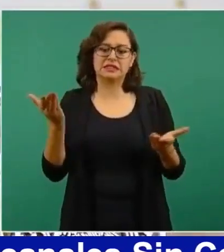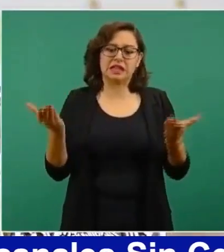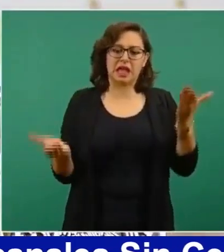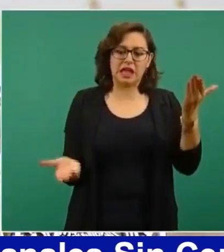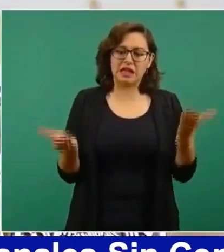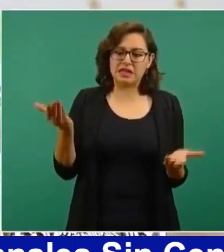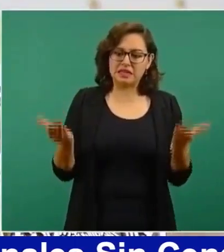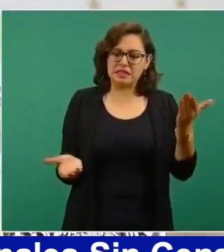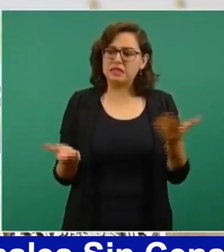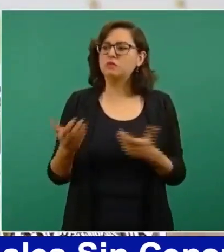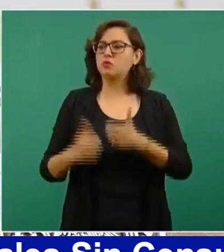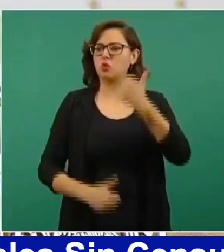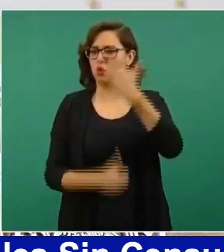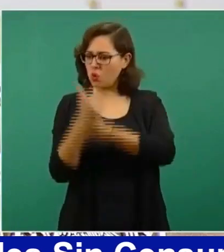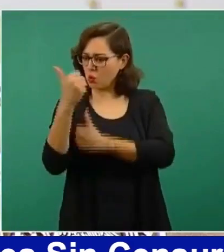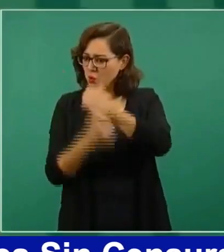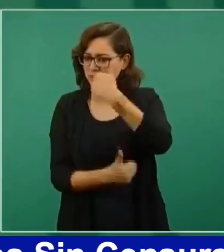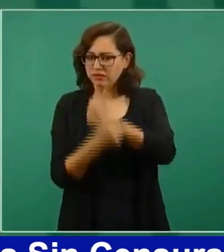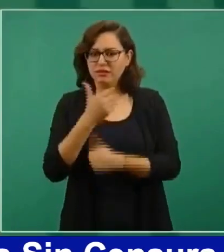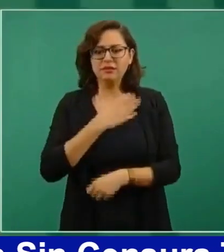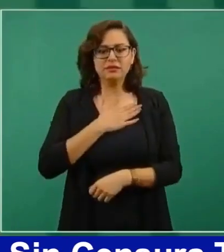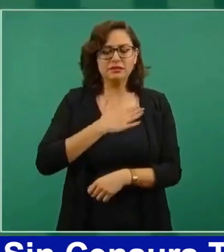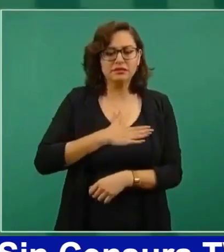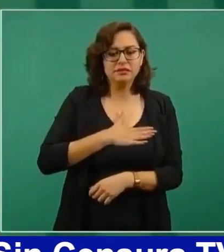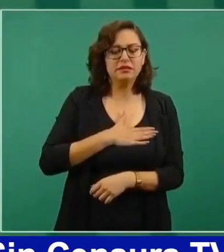significa competencia,